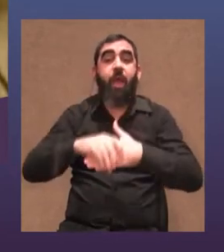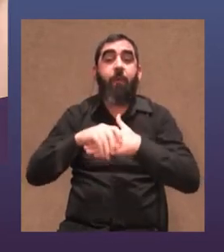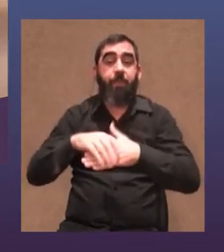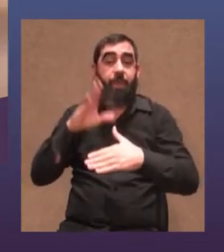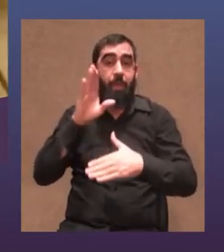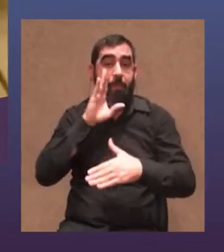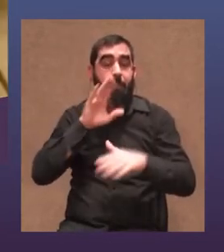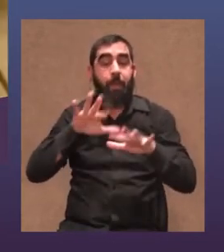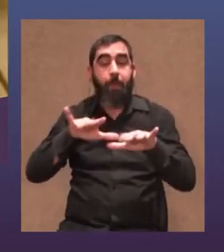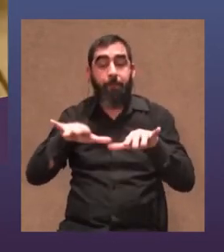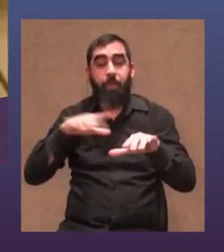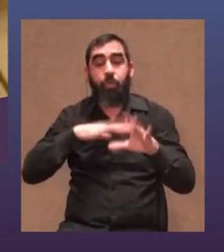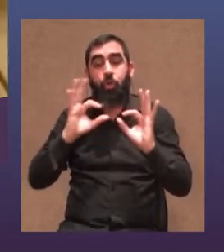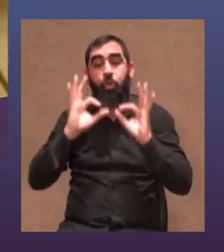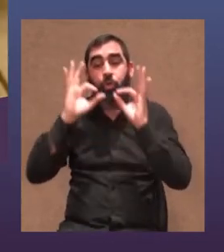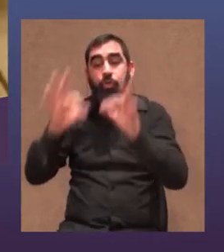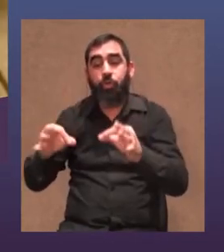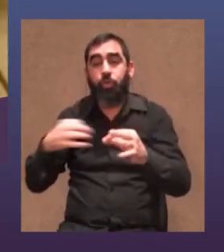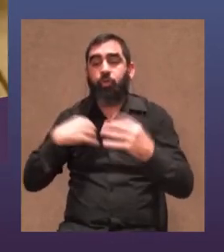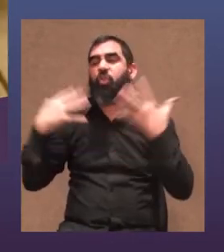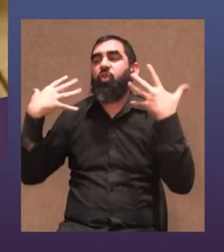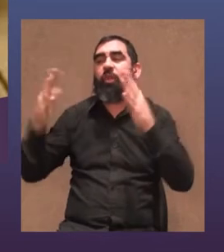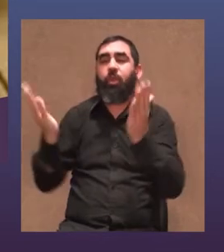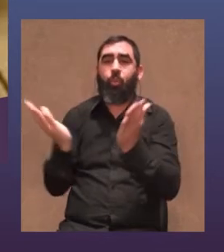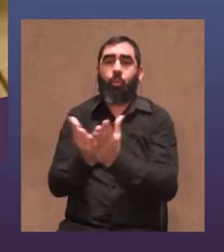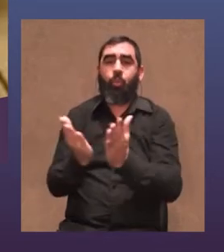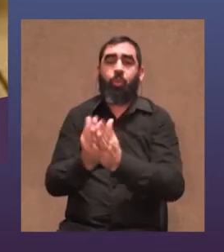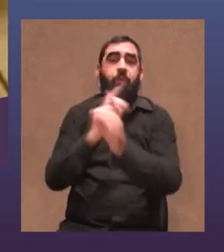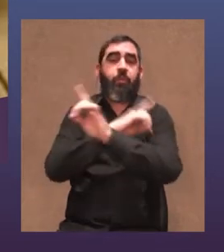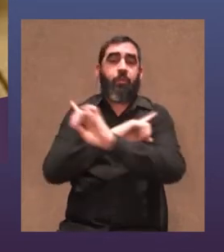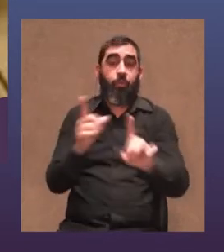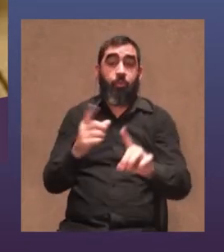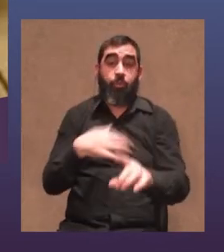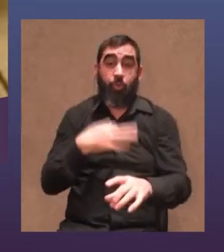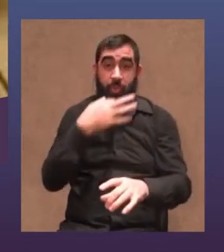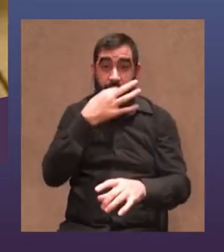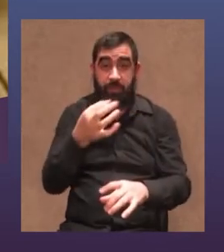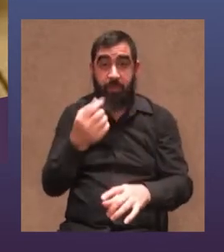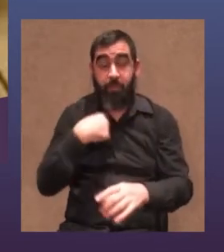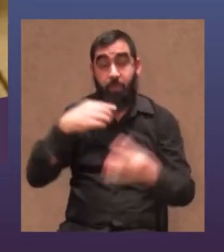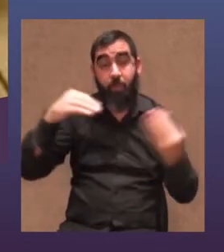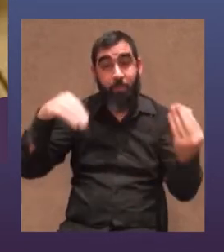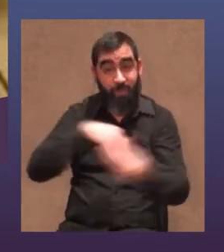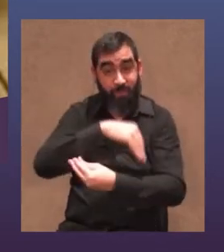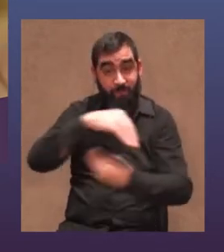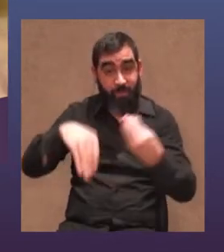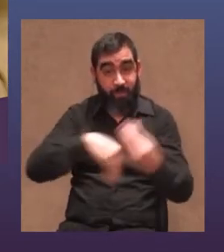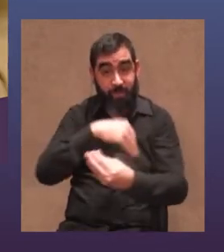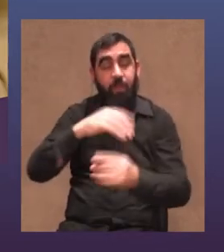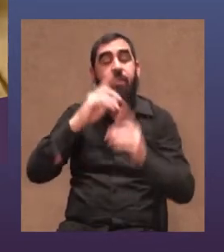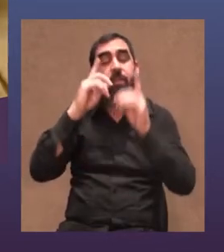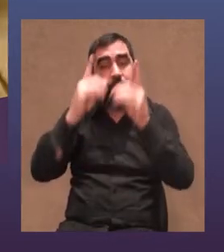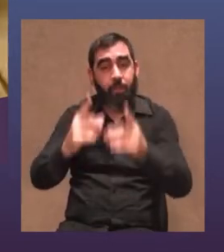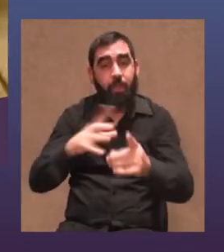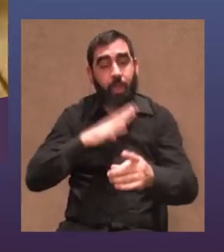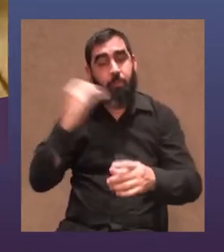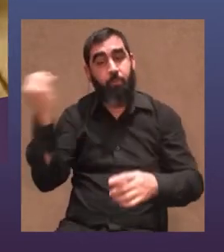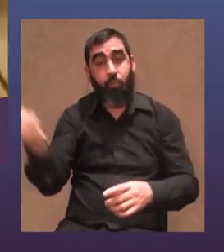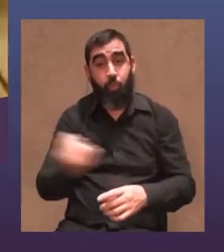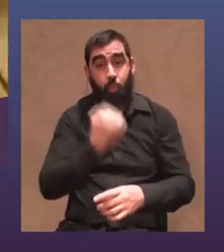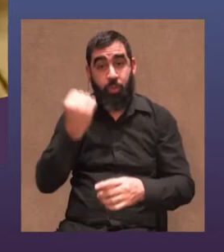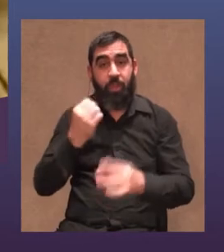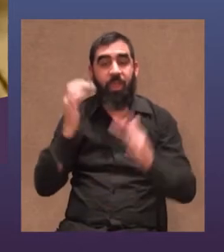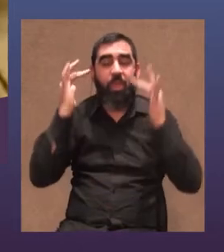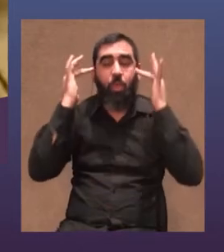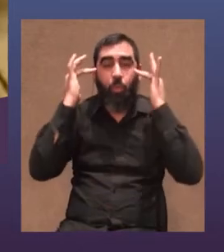tenía piano, llegaba ahí y decía, yo ya no quiero estudiar. Pero de una familia que también era muy importante